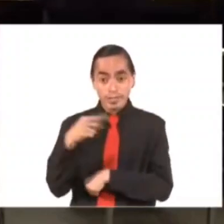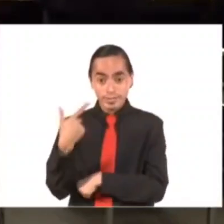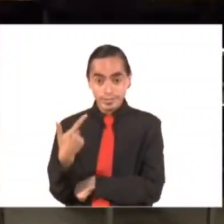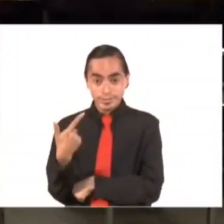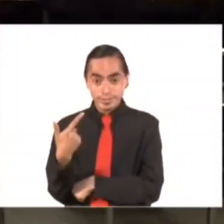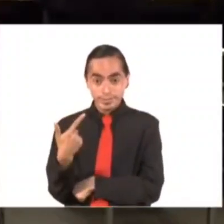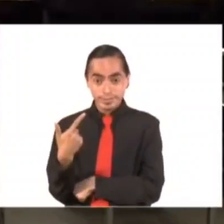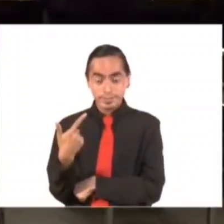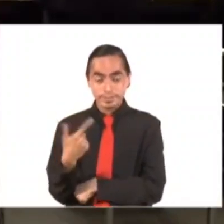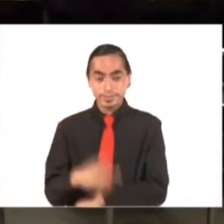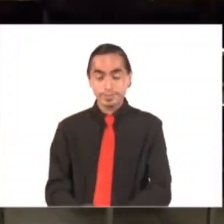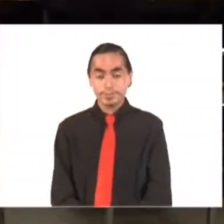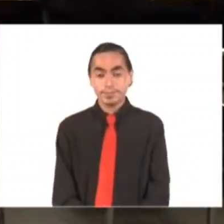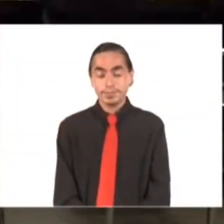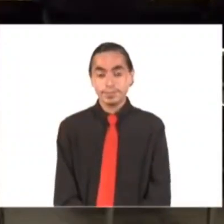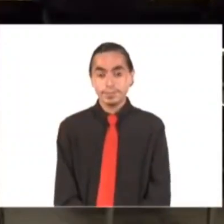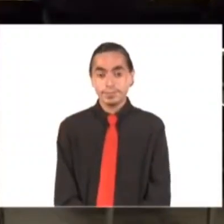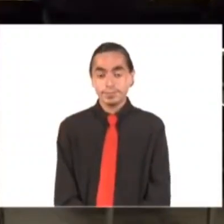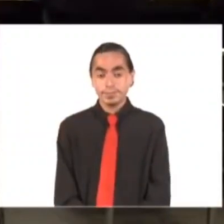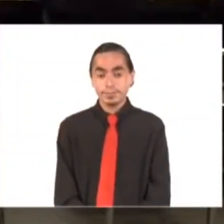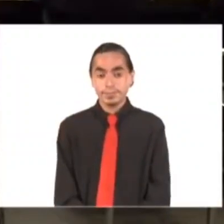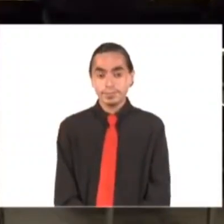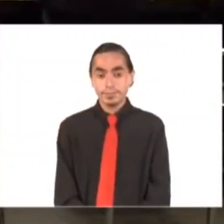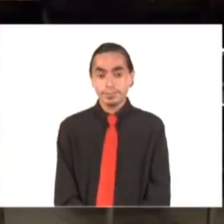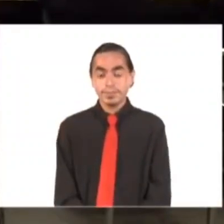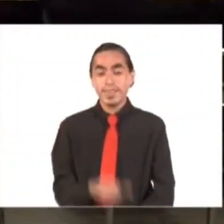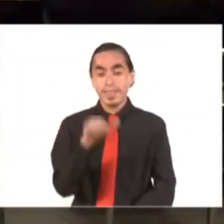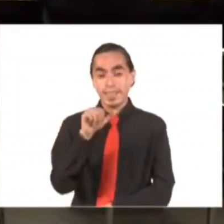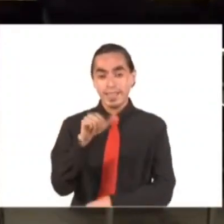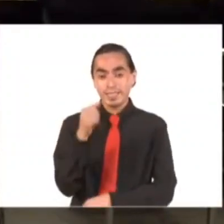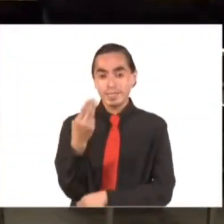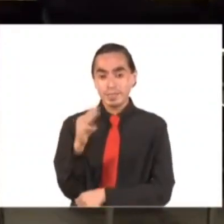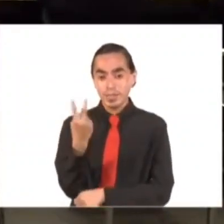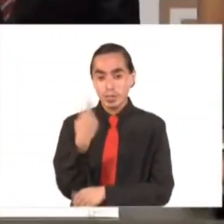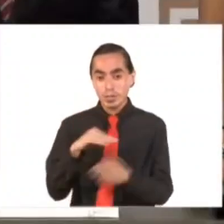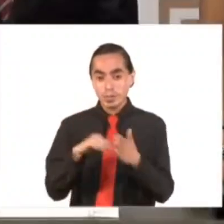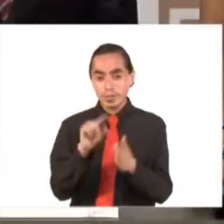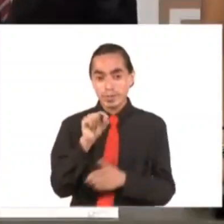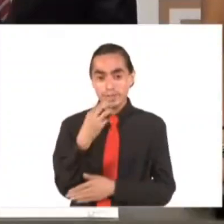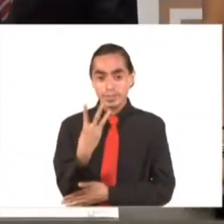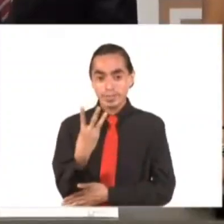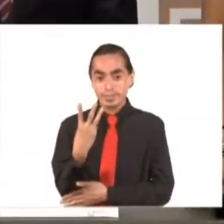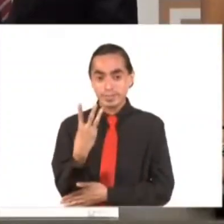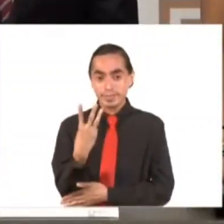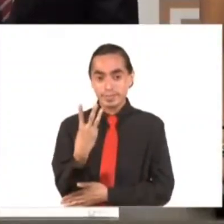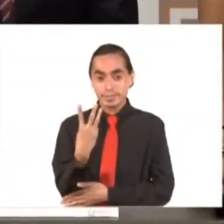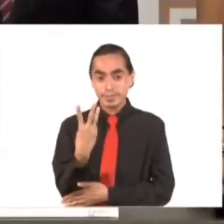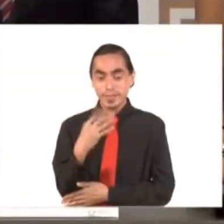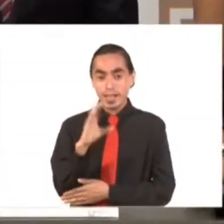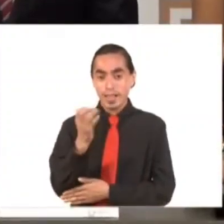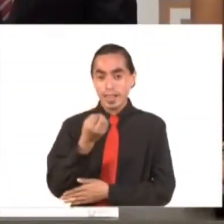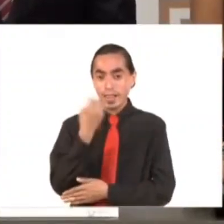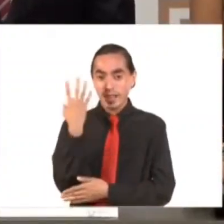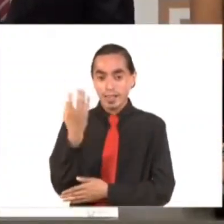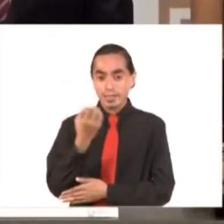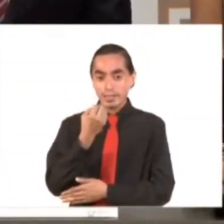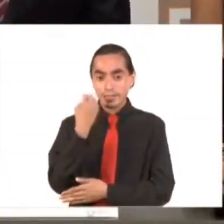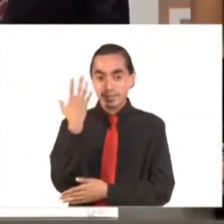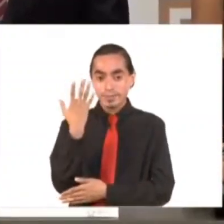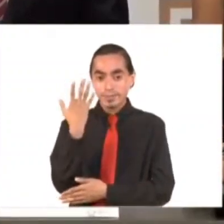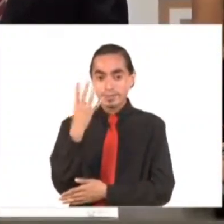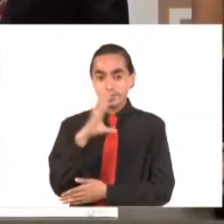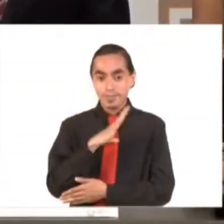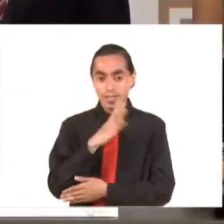12:27, las 12 horas con 27 minutos del 16 de mayo del 2023, damos por clausurada la sesión